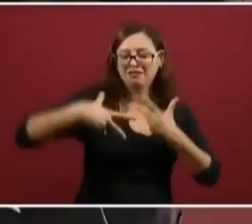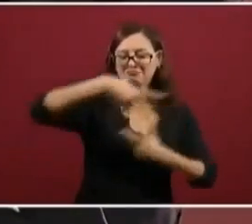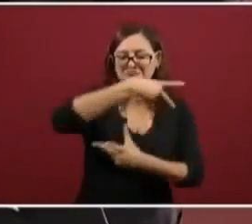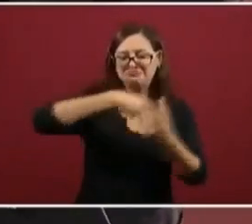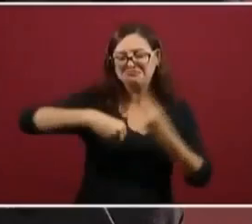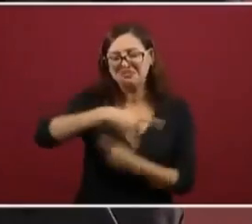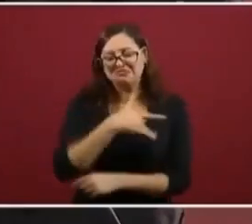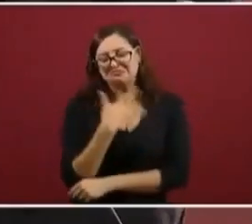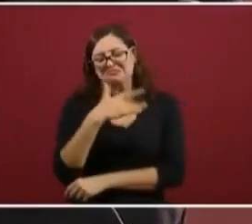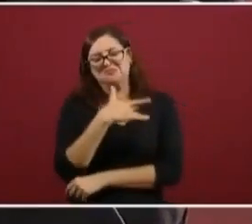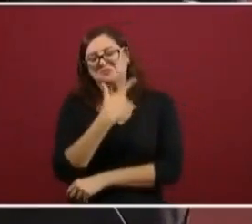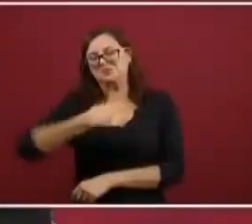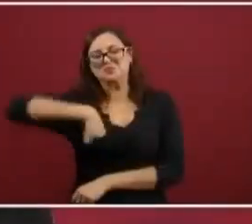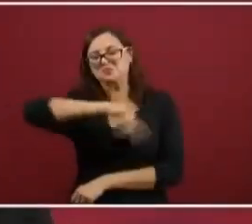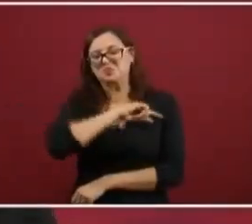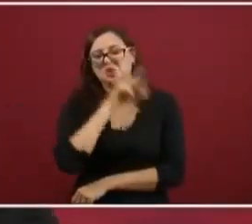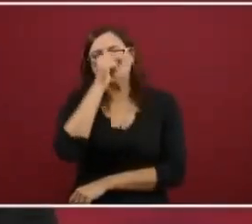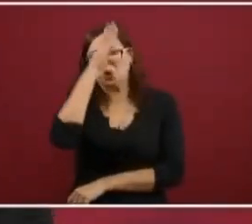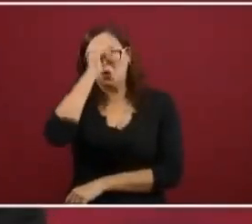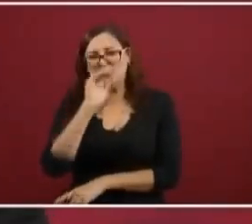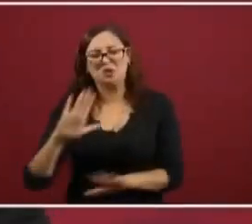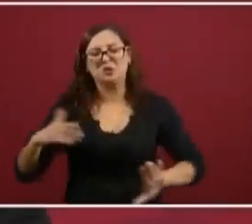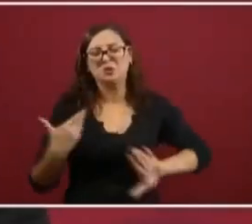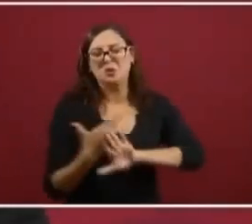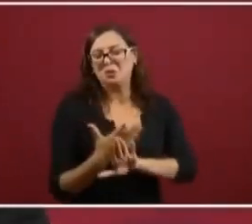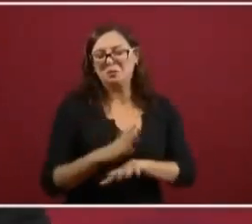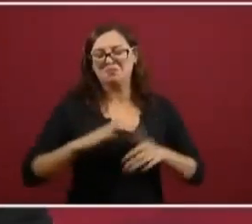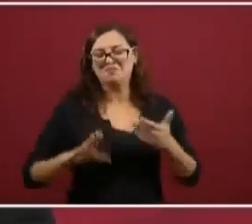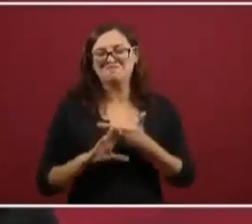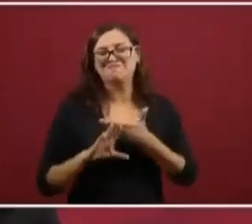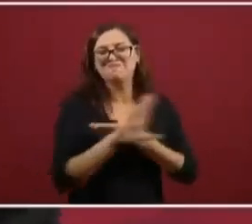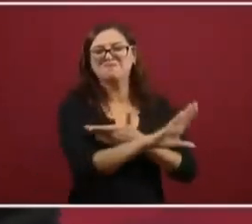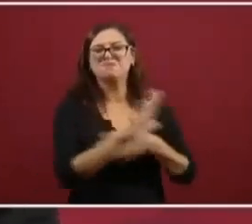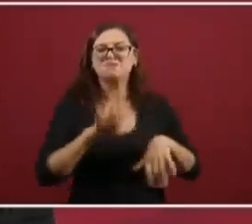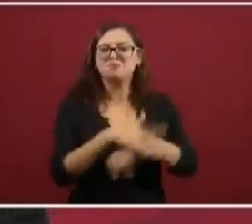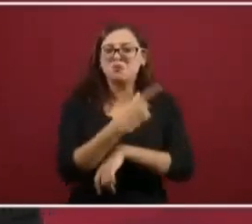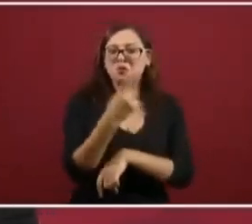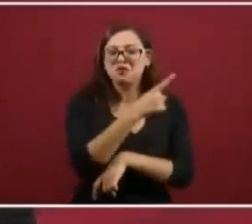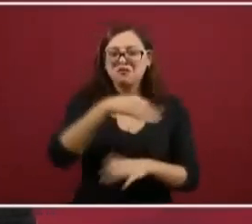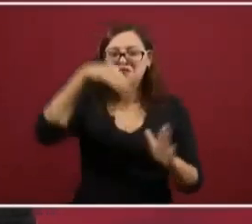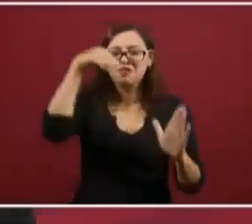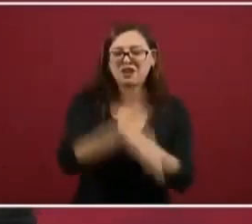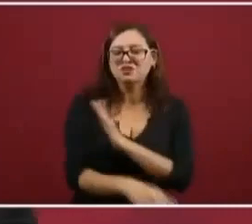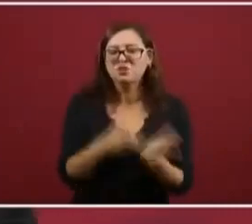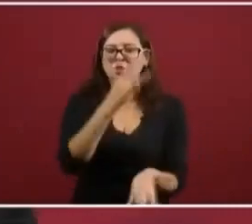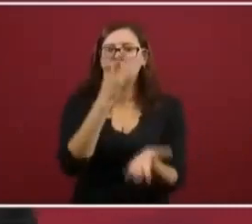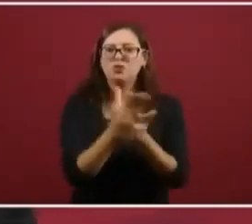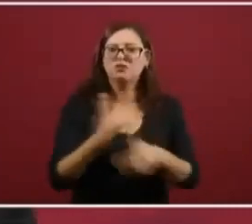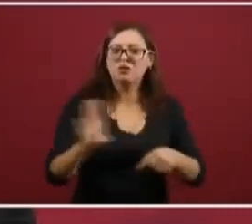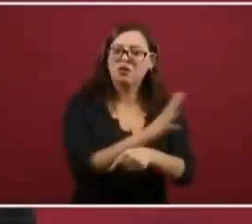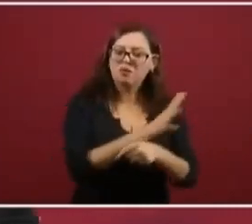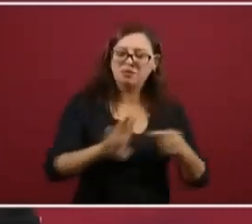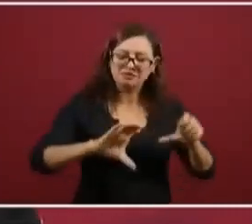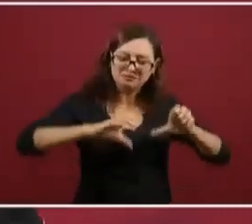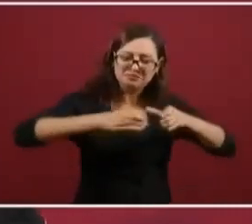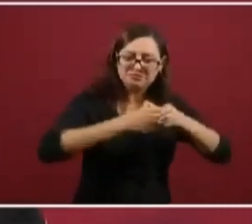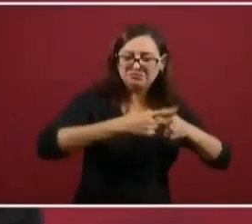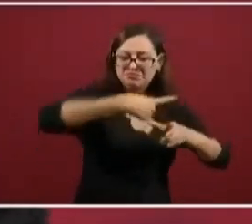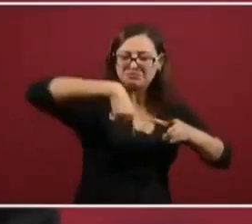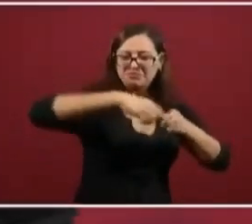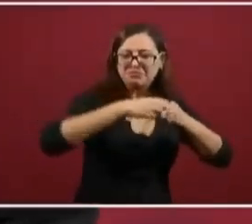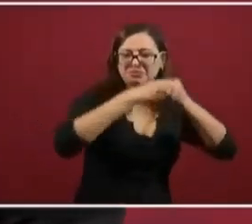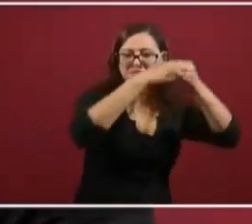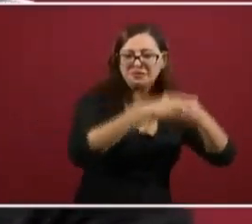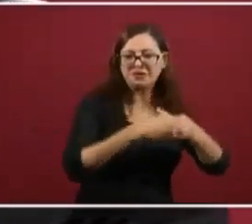un fracaso que benefició solo a una minoría que